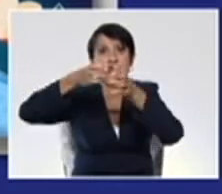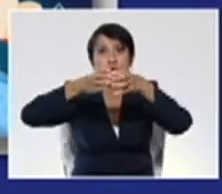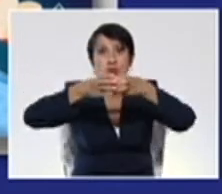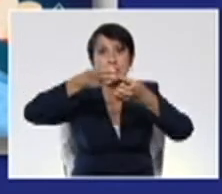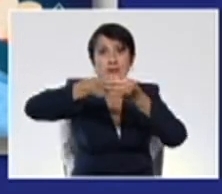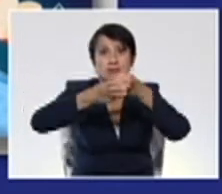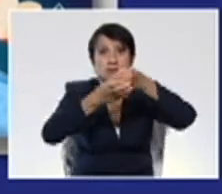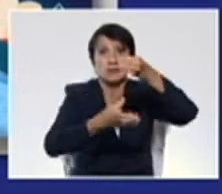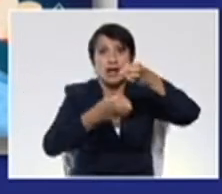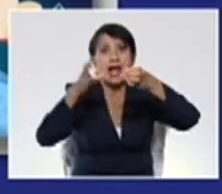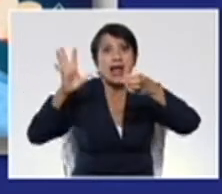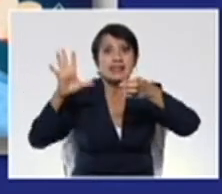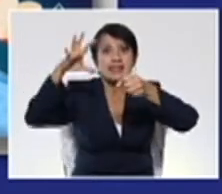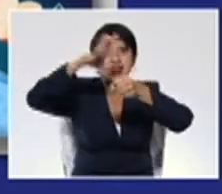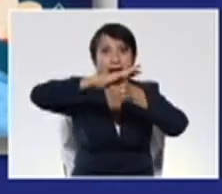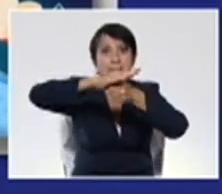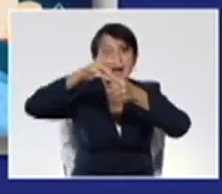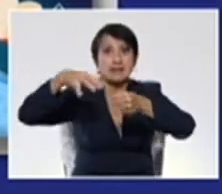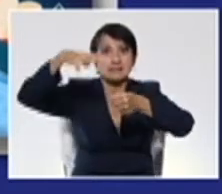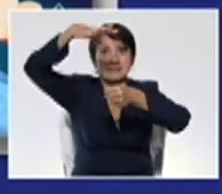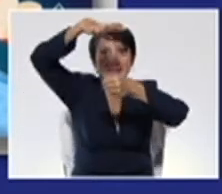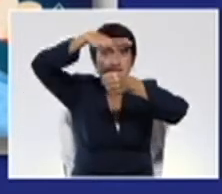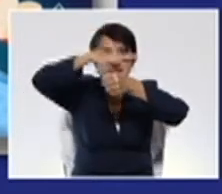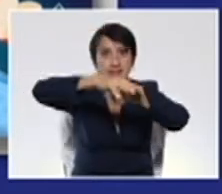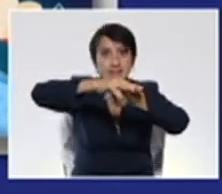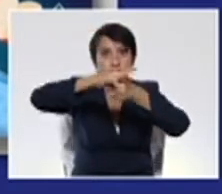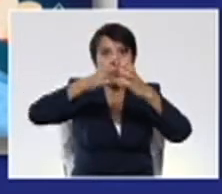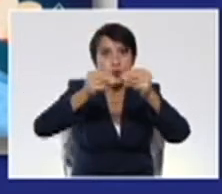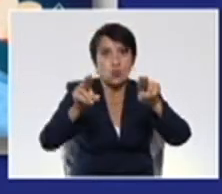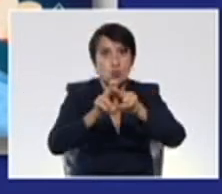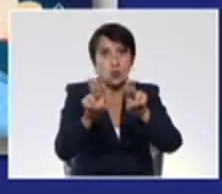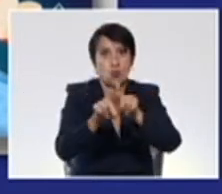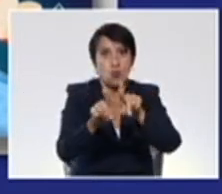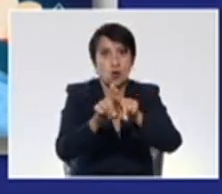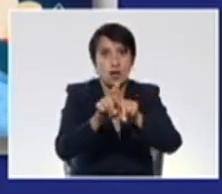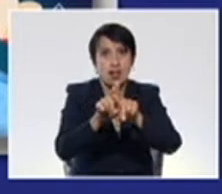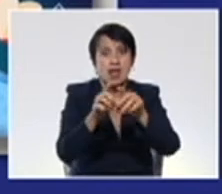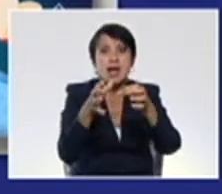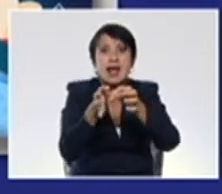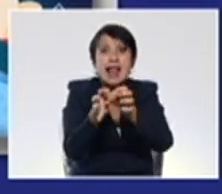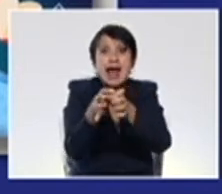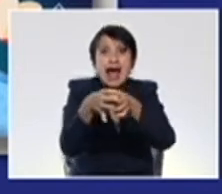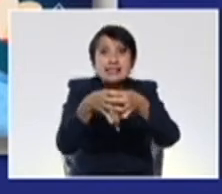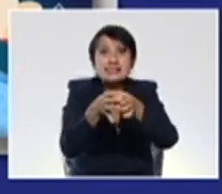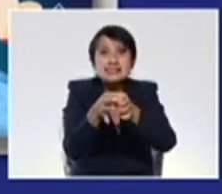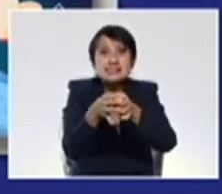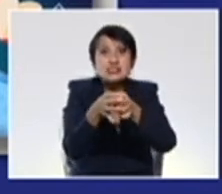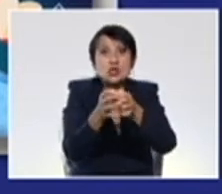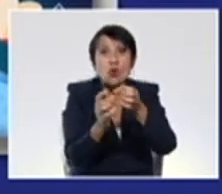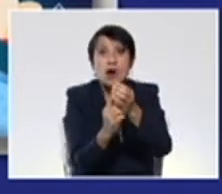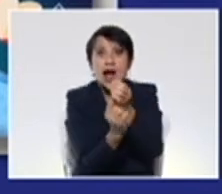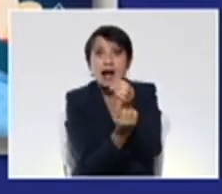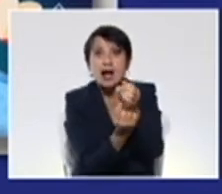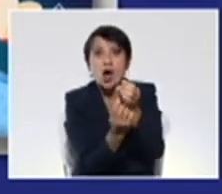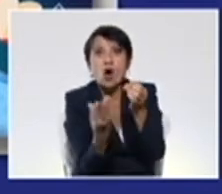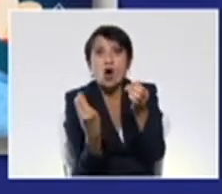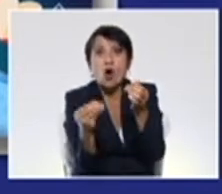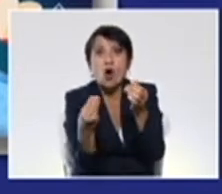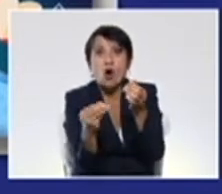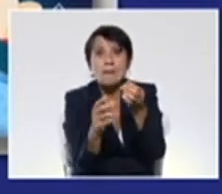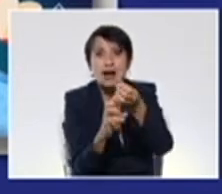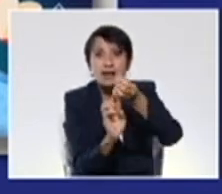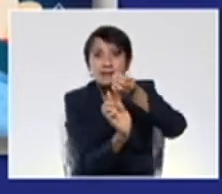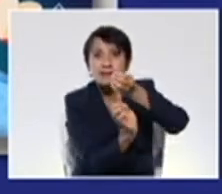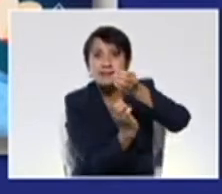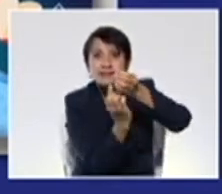del vaso, el vaso o frasco también como lo conocemos, el anillo de silicón o la goma, que también le decimos la goma en casa